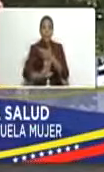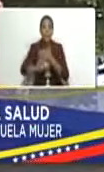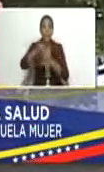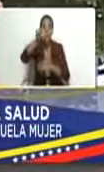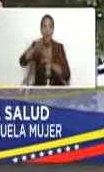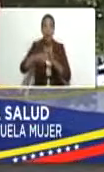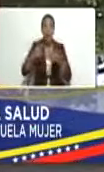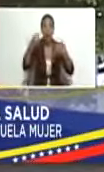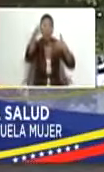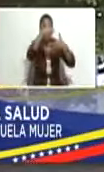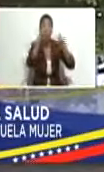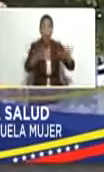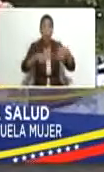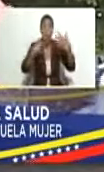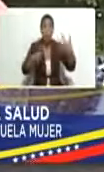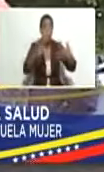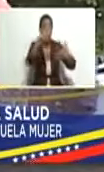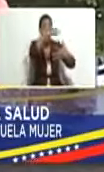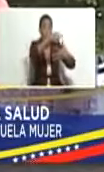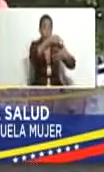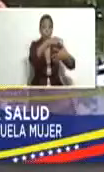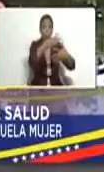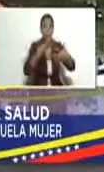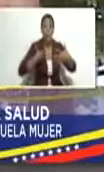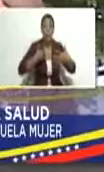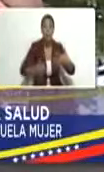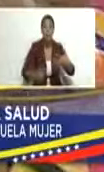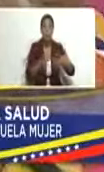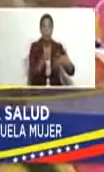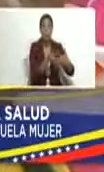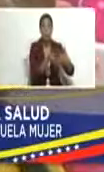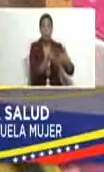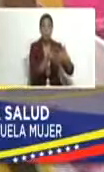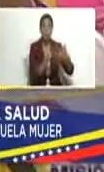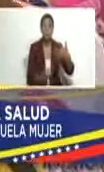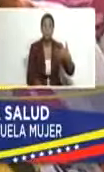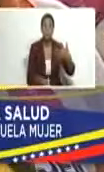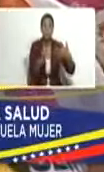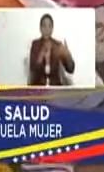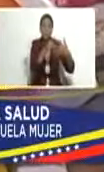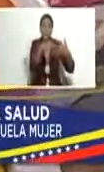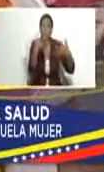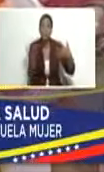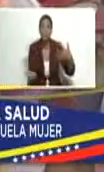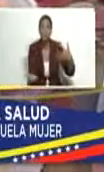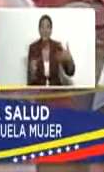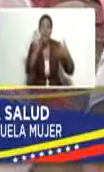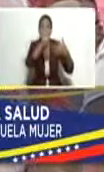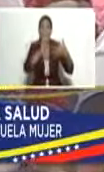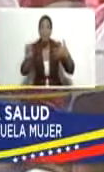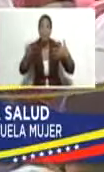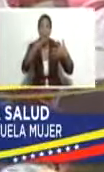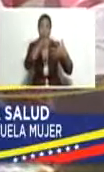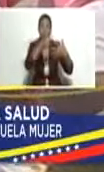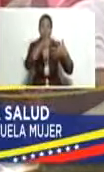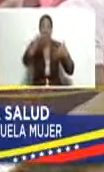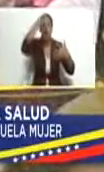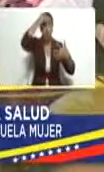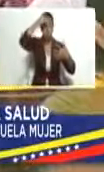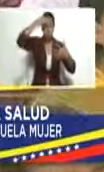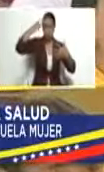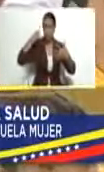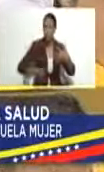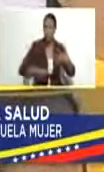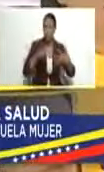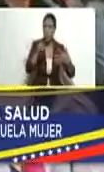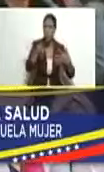Los vértices. En primer lugar, la salud. En segundo lugar, la educación para empoderarte,